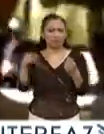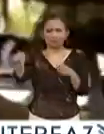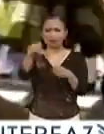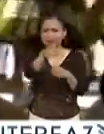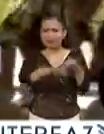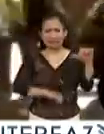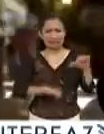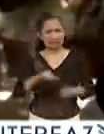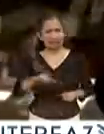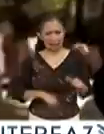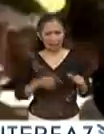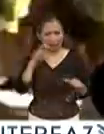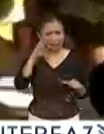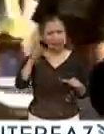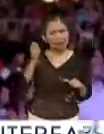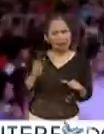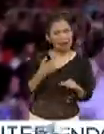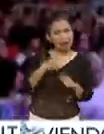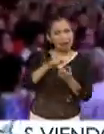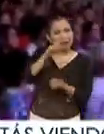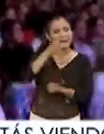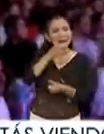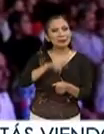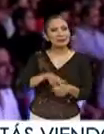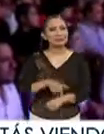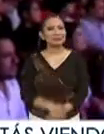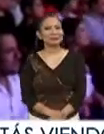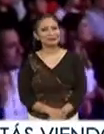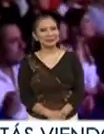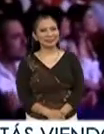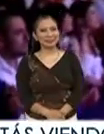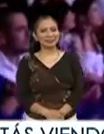muchísimas actividades. ¿Qué te parece si vamos a la nota del festival?